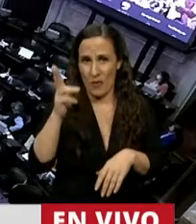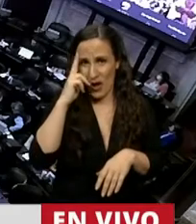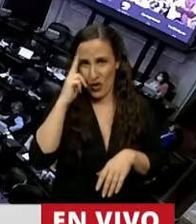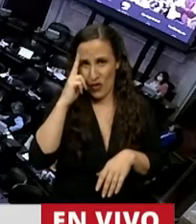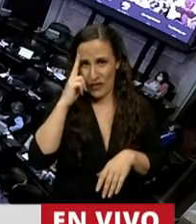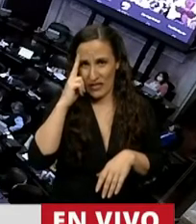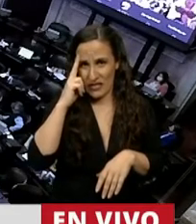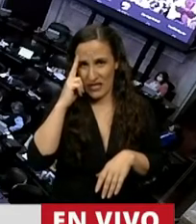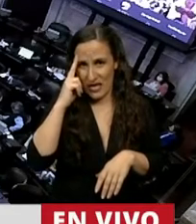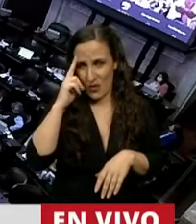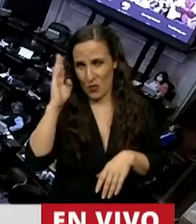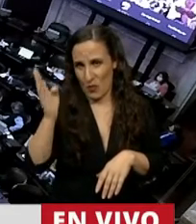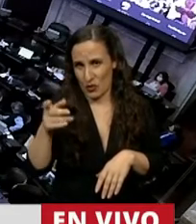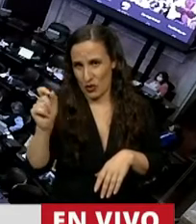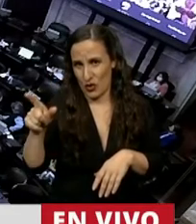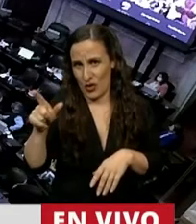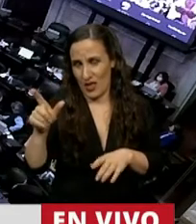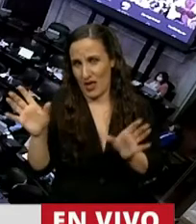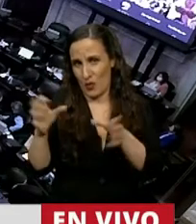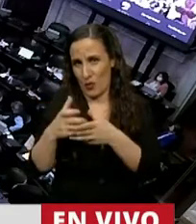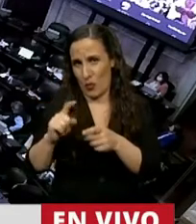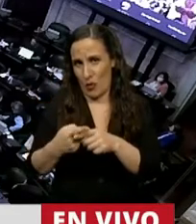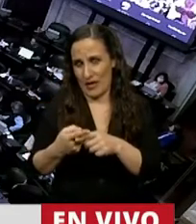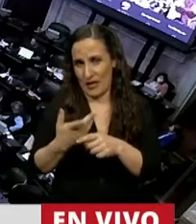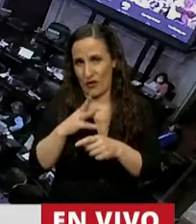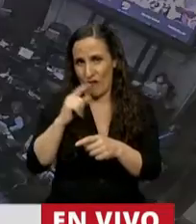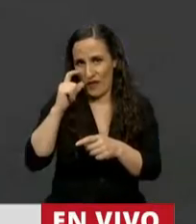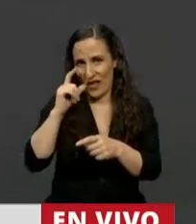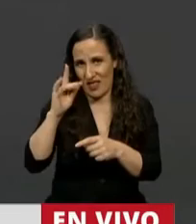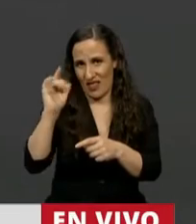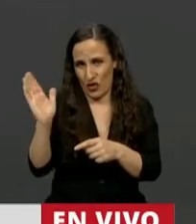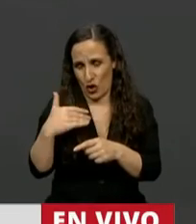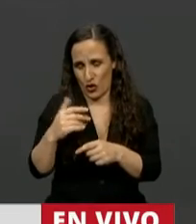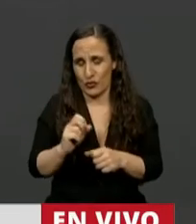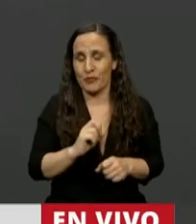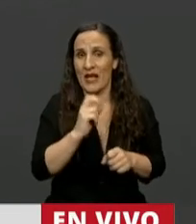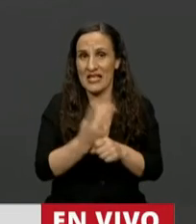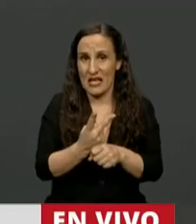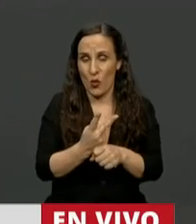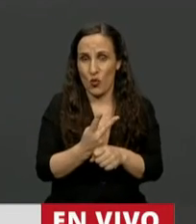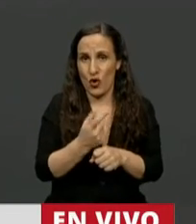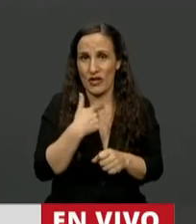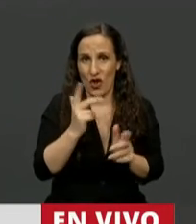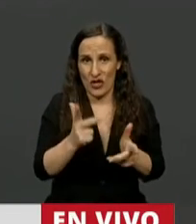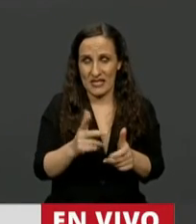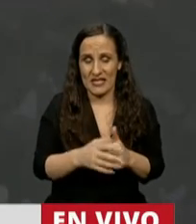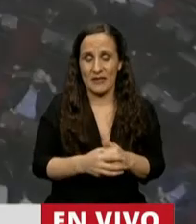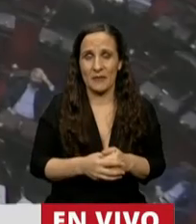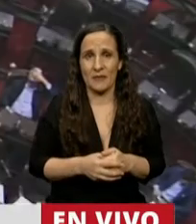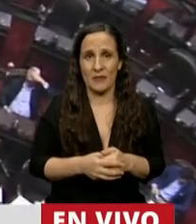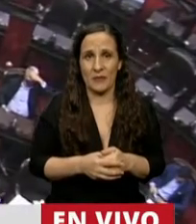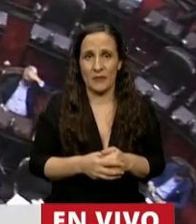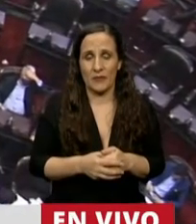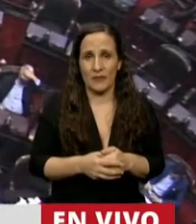de los del frente de todos. Entonces, pongamos un poco de cordura. Segundo lugar, presidente, solamente decirle que